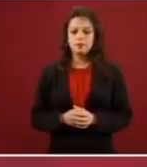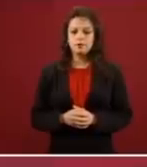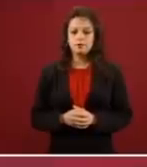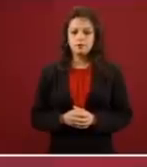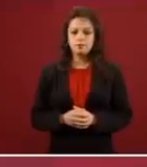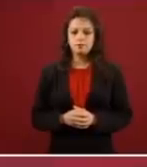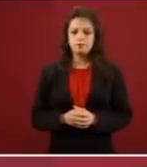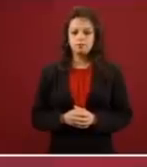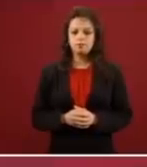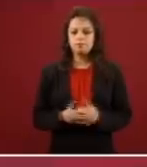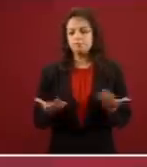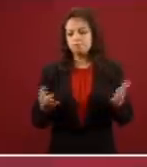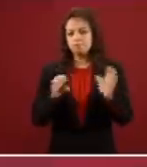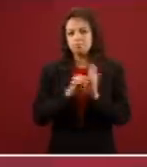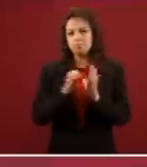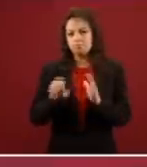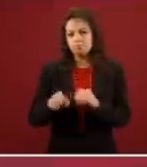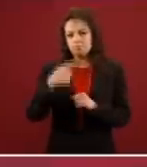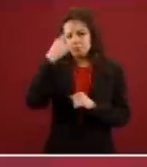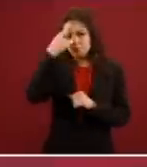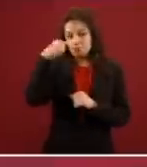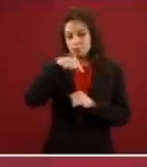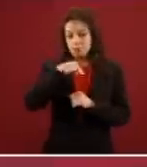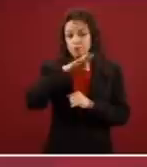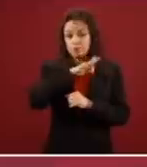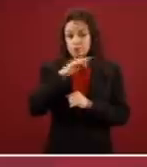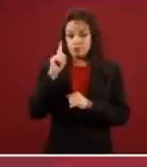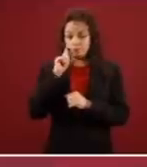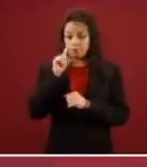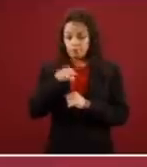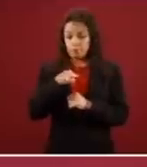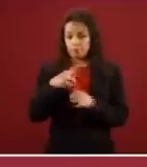un marco de referencia